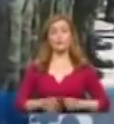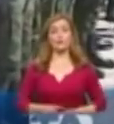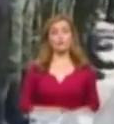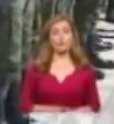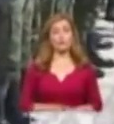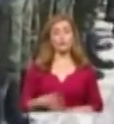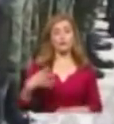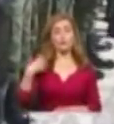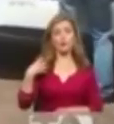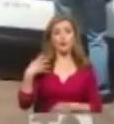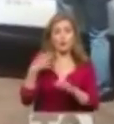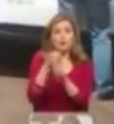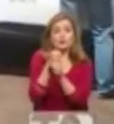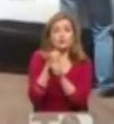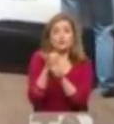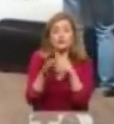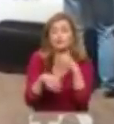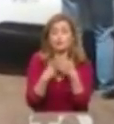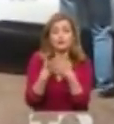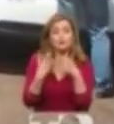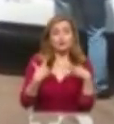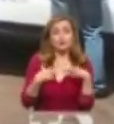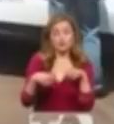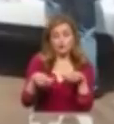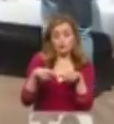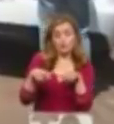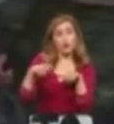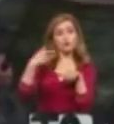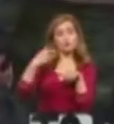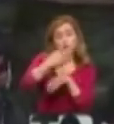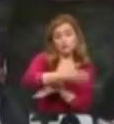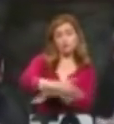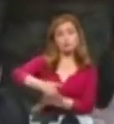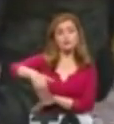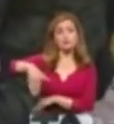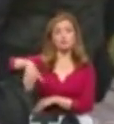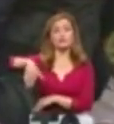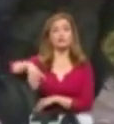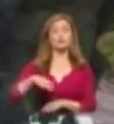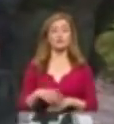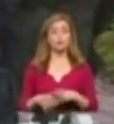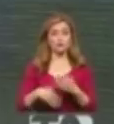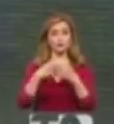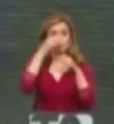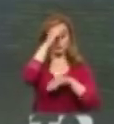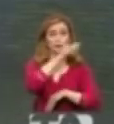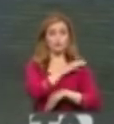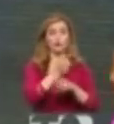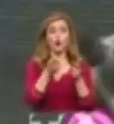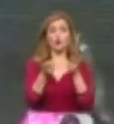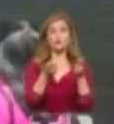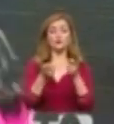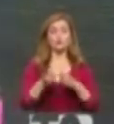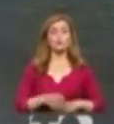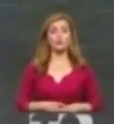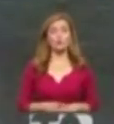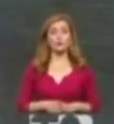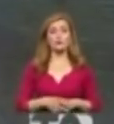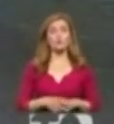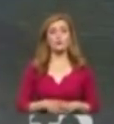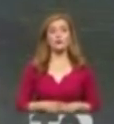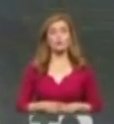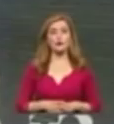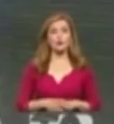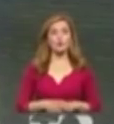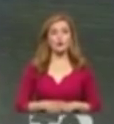Además, garantiza la seguridad a lo largo de la línea de frontera, donde se mantiene el contingente militar. Es un número considerable en